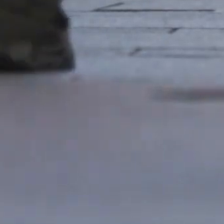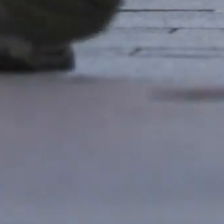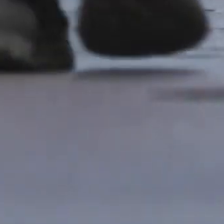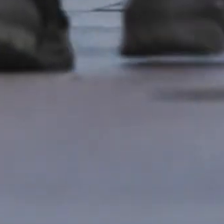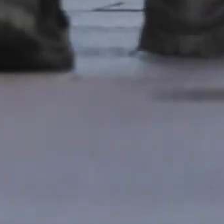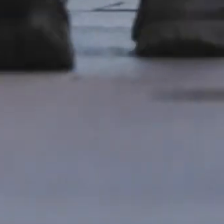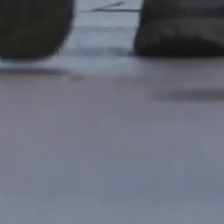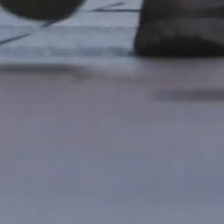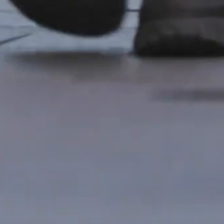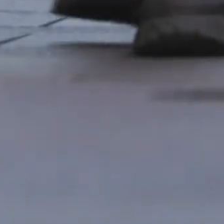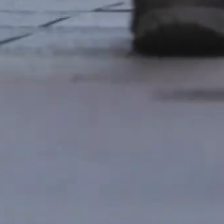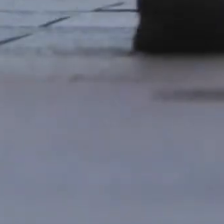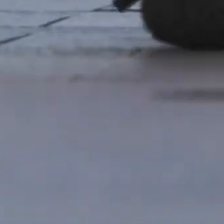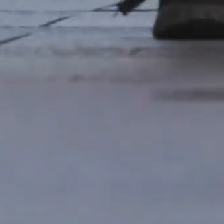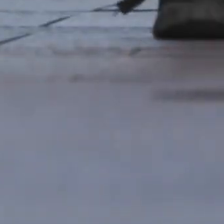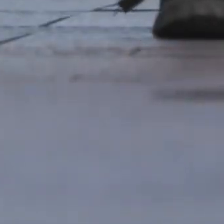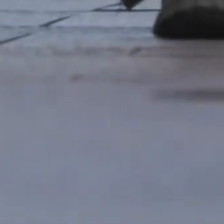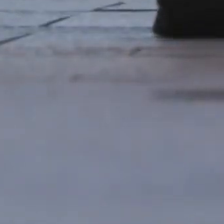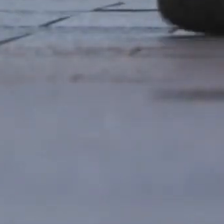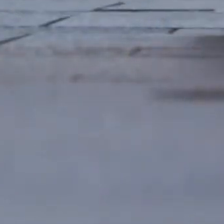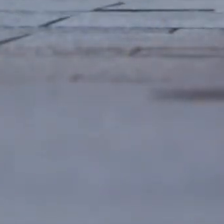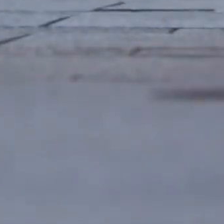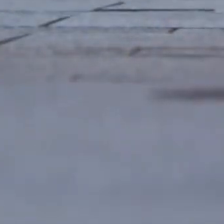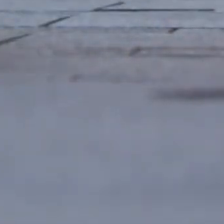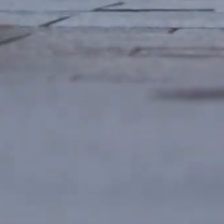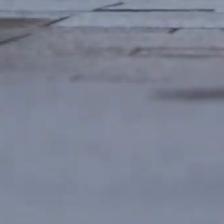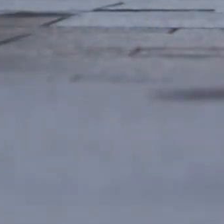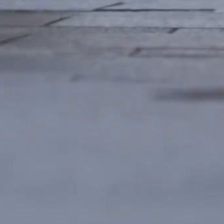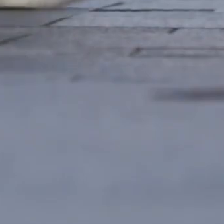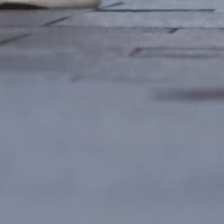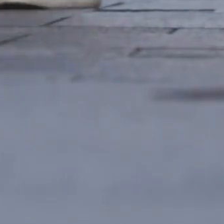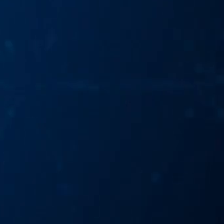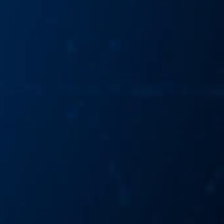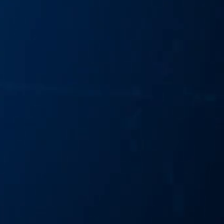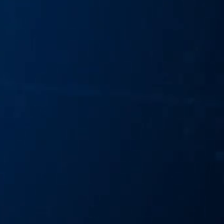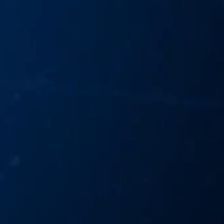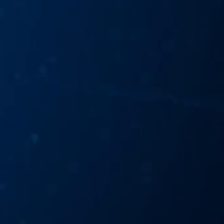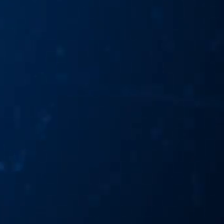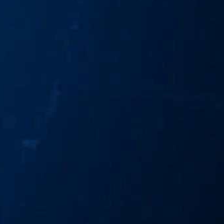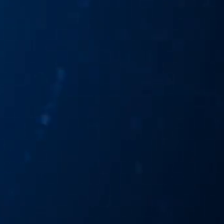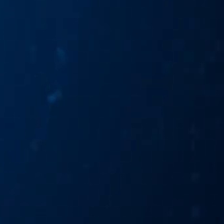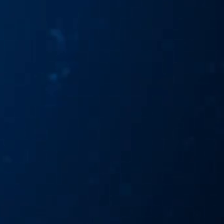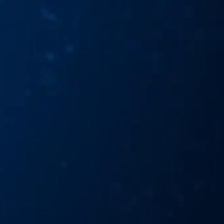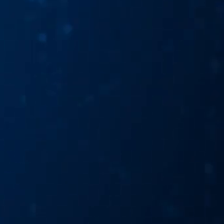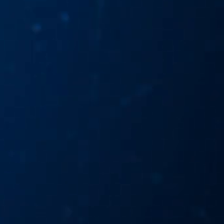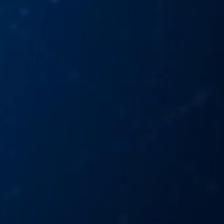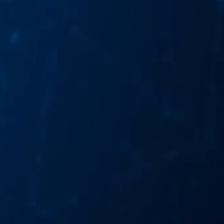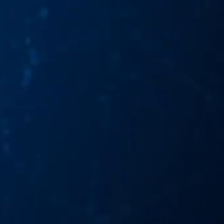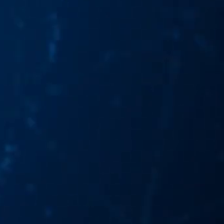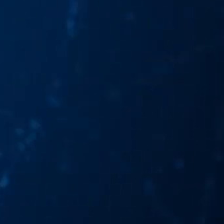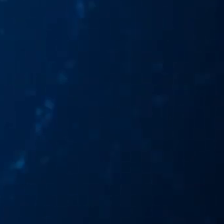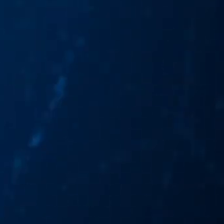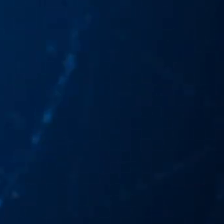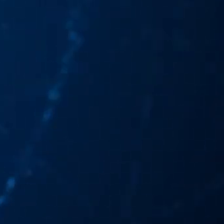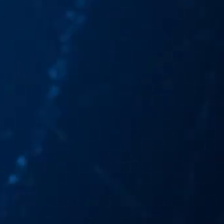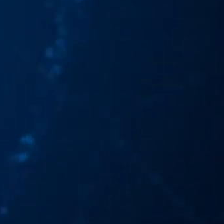La Organización Mundial de la Salud y su Oficina Panamericana presentaron recientemente el Código Latinoamericano y Caribeño contra el Cáncer, que